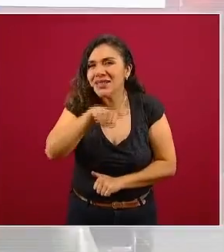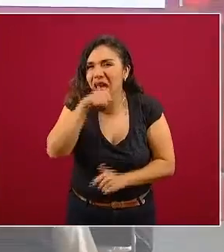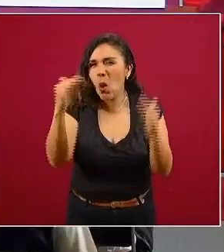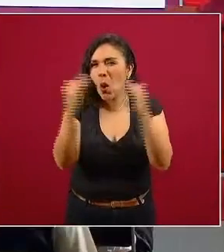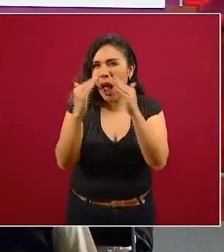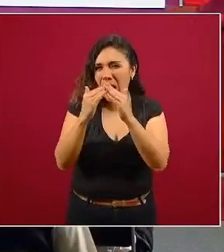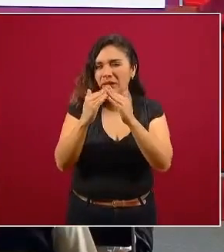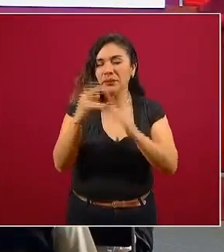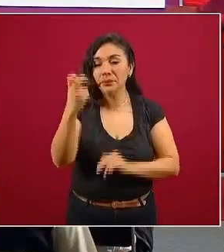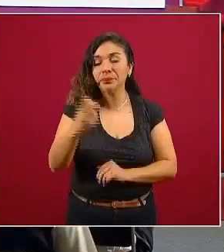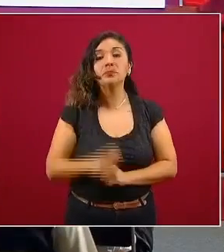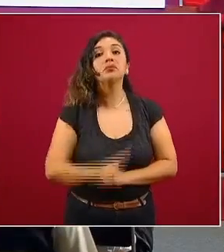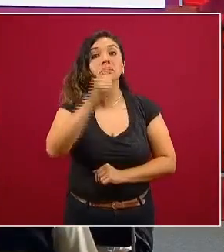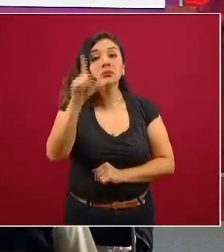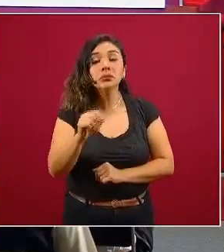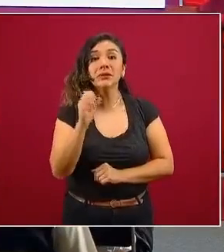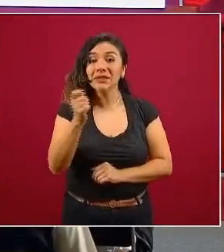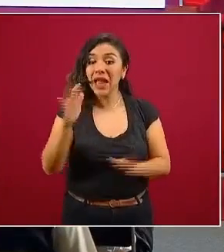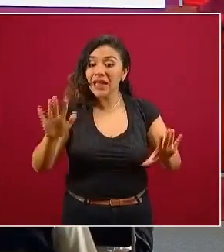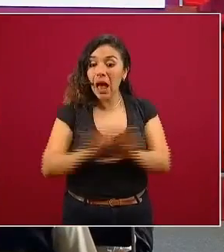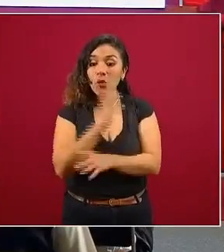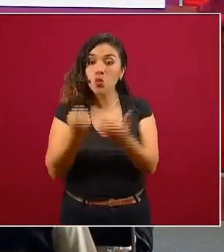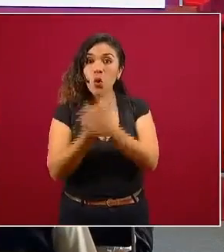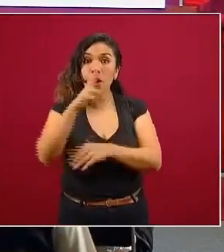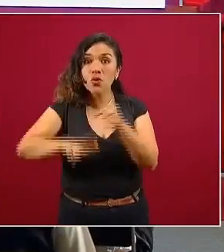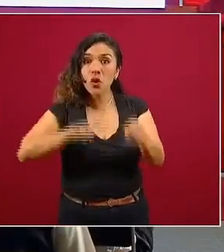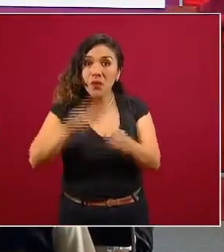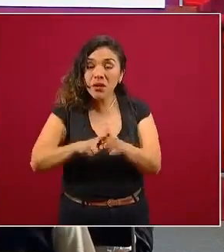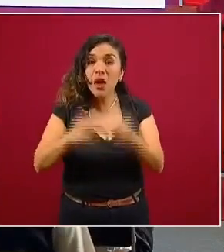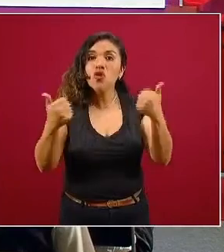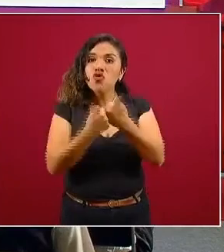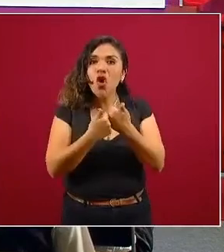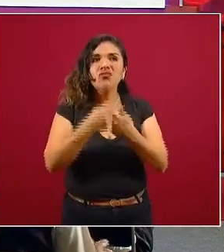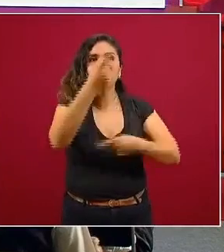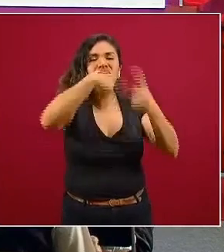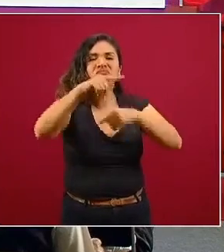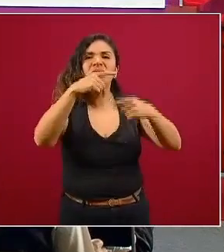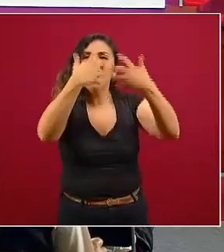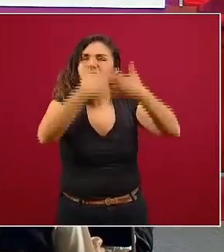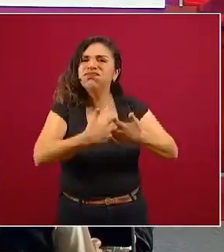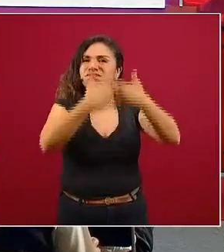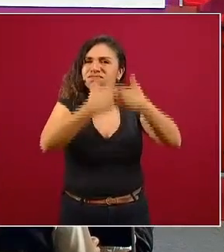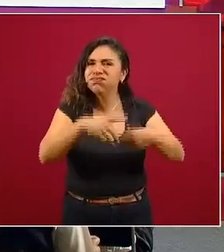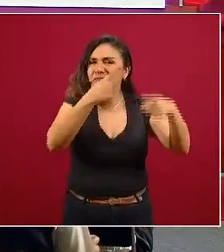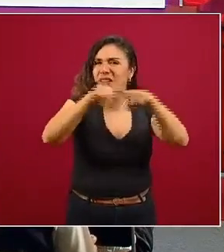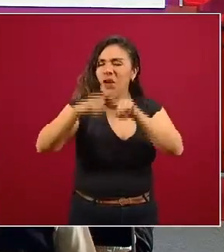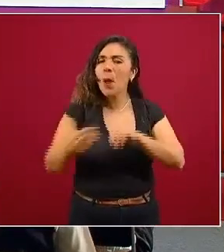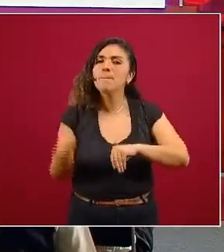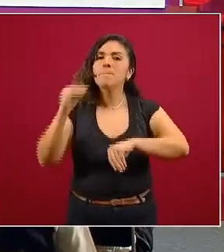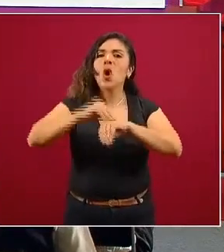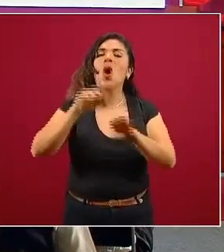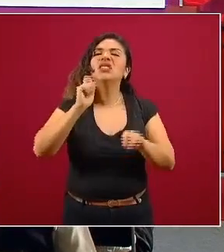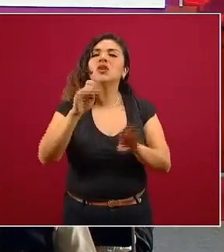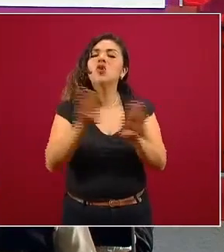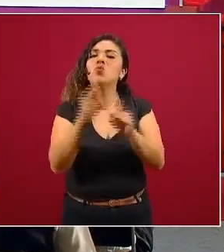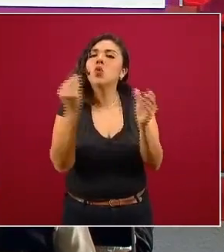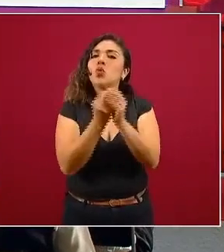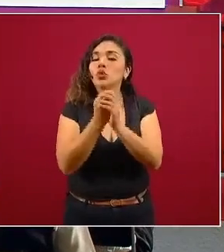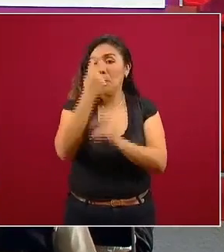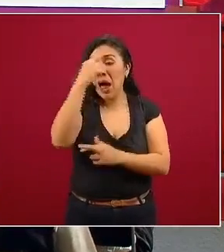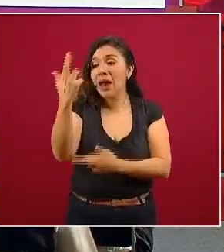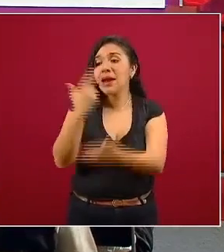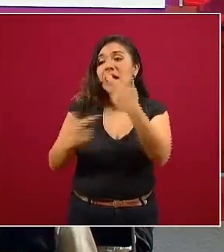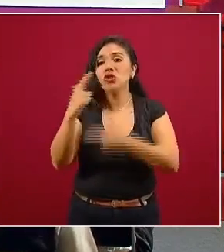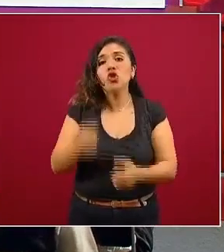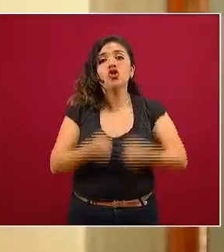Después, junto con la nueva normalidad y con las cámaras de industria, implementamos este retorno seguro al